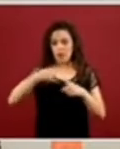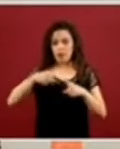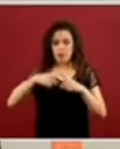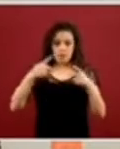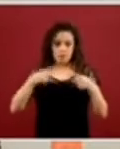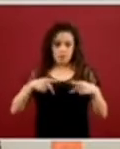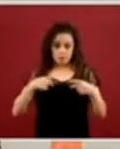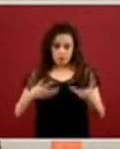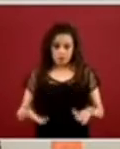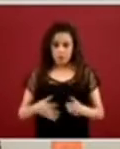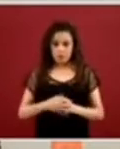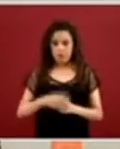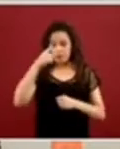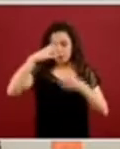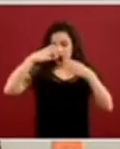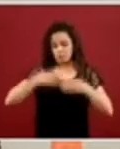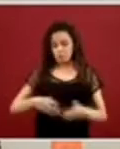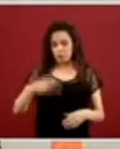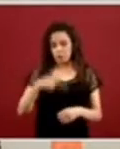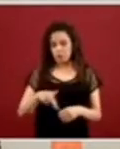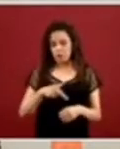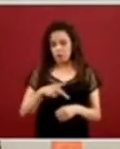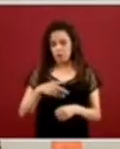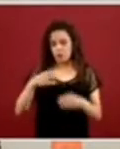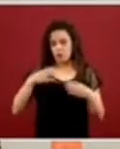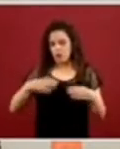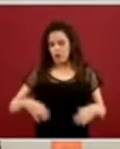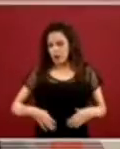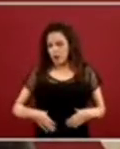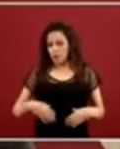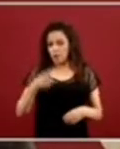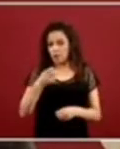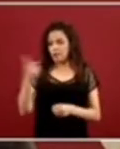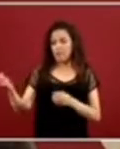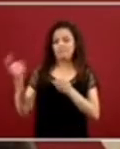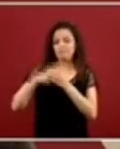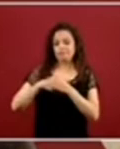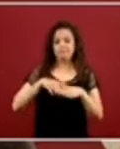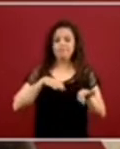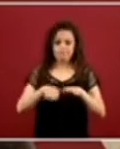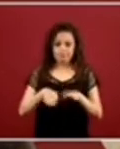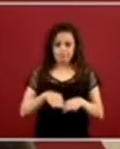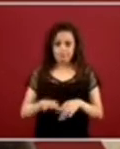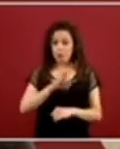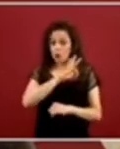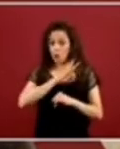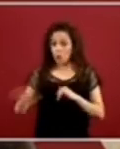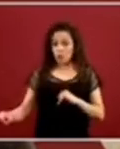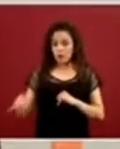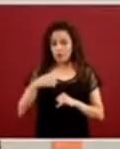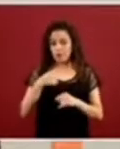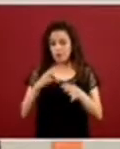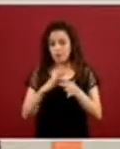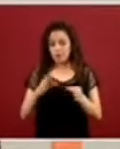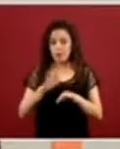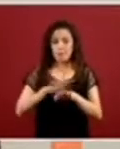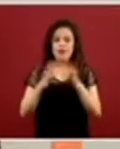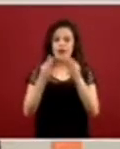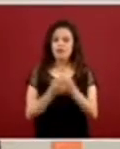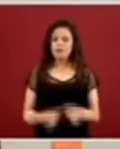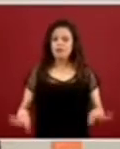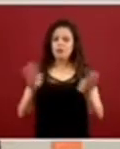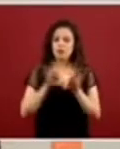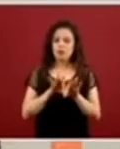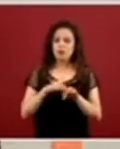diferentes fases de la contratación. Pero, y con esto quiero terminar, creo que lo más importante no solamente es ese